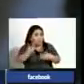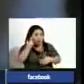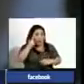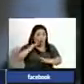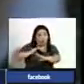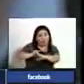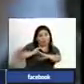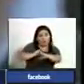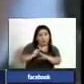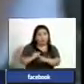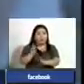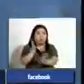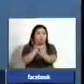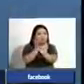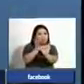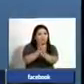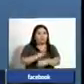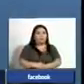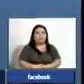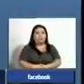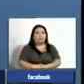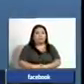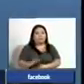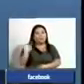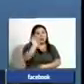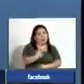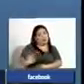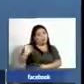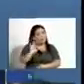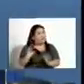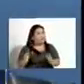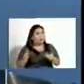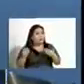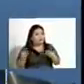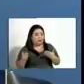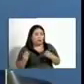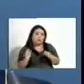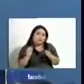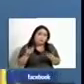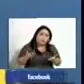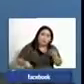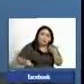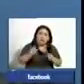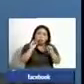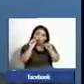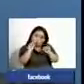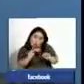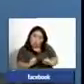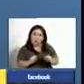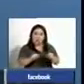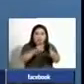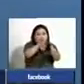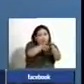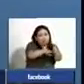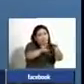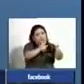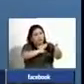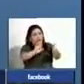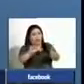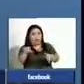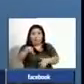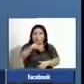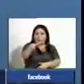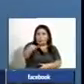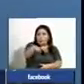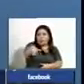el impacto psicológico. Lo ideal o lo óptimo sería que existiera la posibilidad de despedirme. En algunos lugares lo que han hecho es